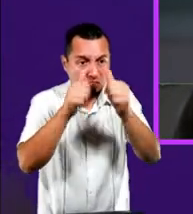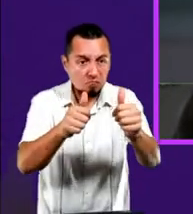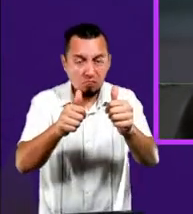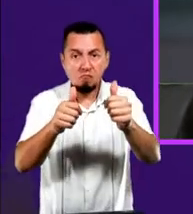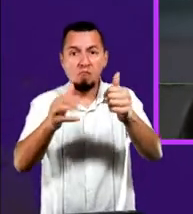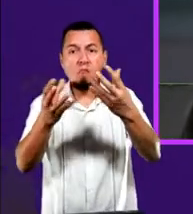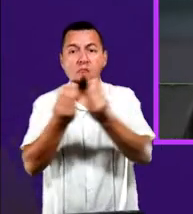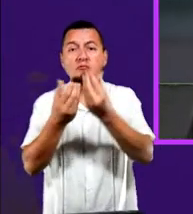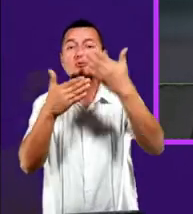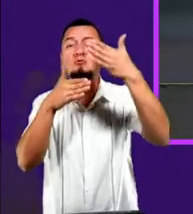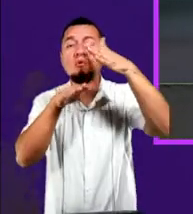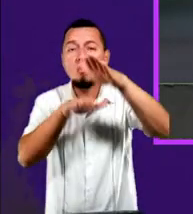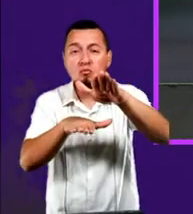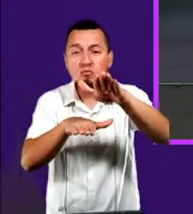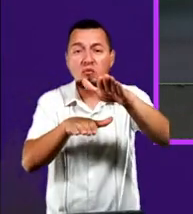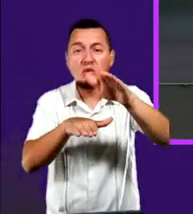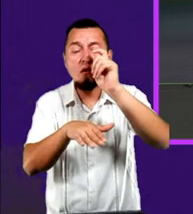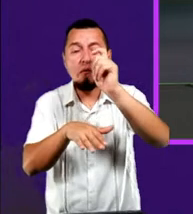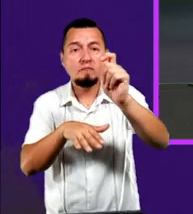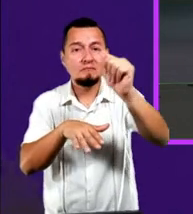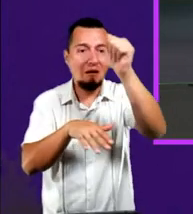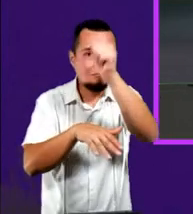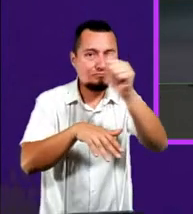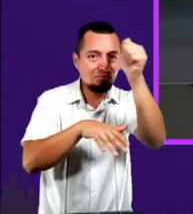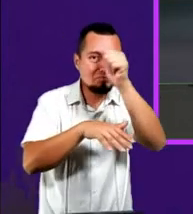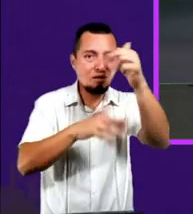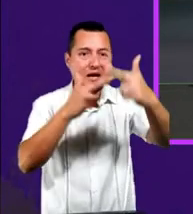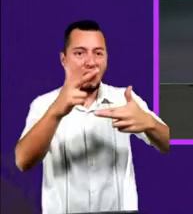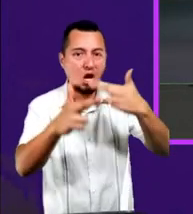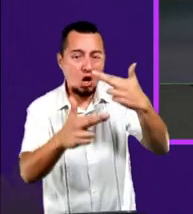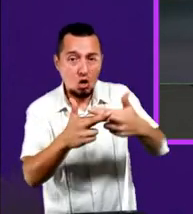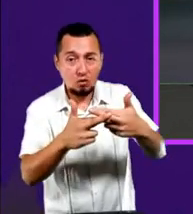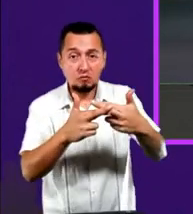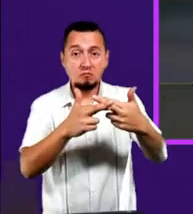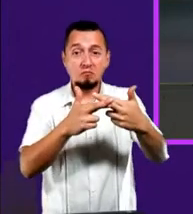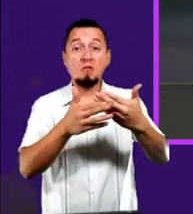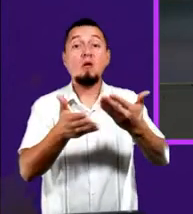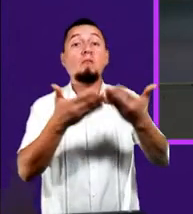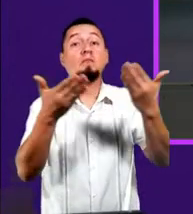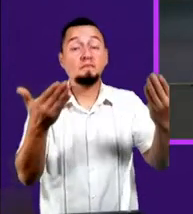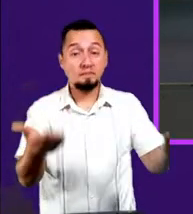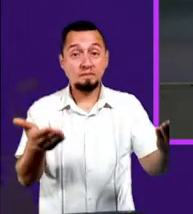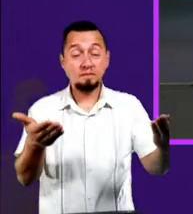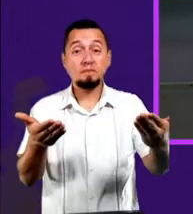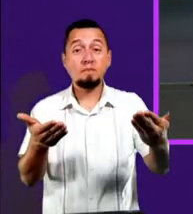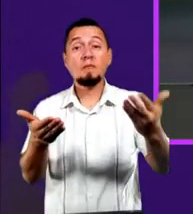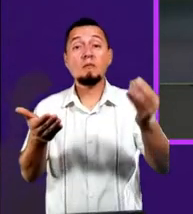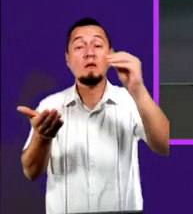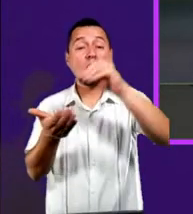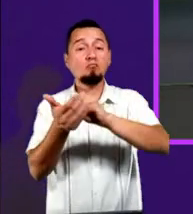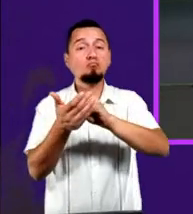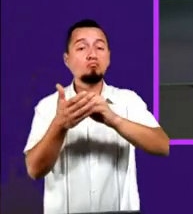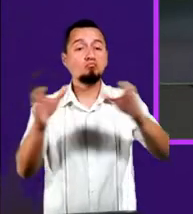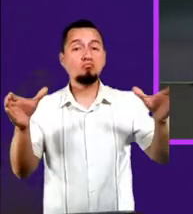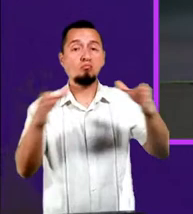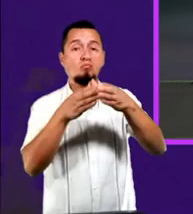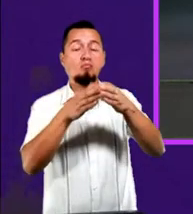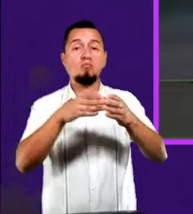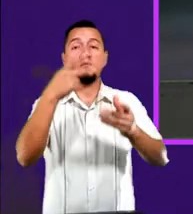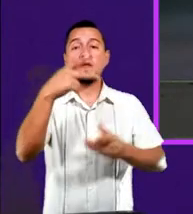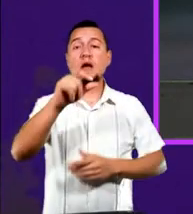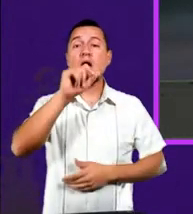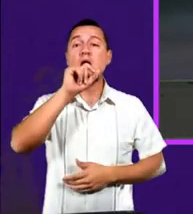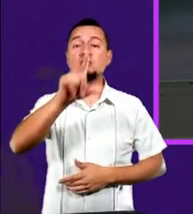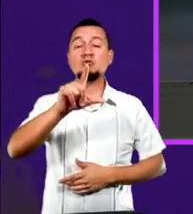eclesiástica. Existió el Senado de Jalisco. Durante 8 años, Jalisco